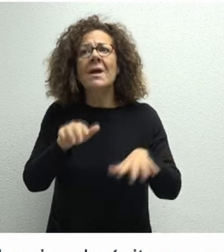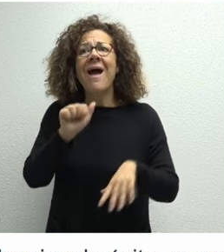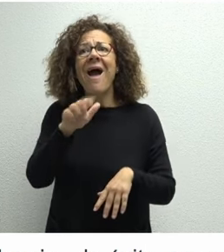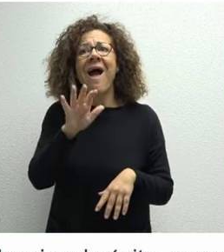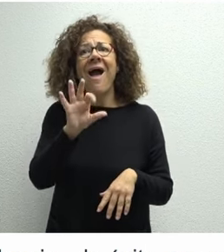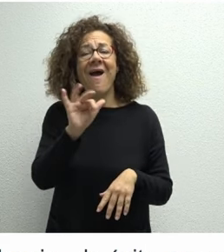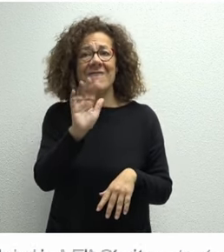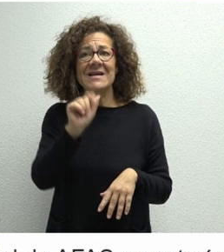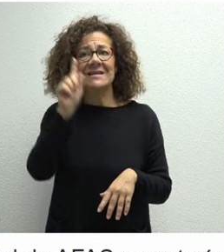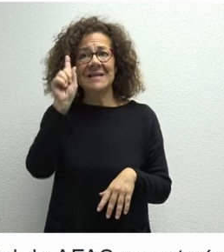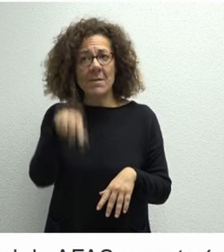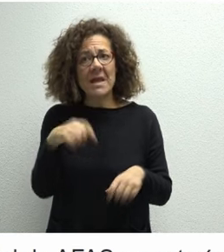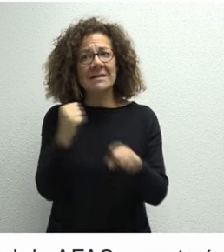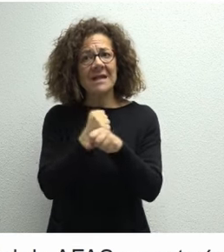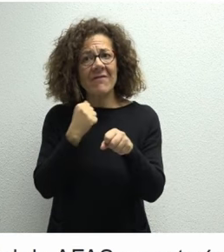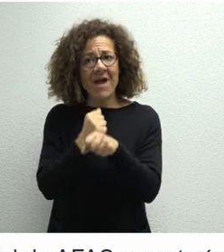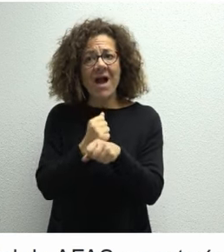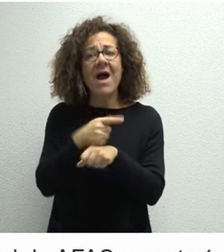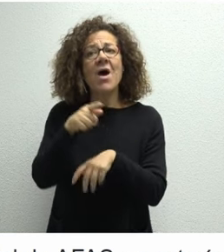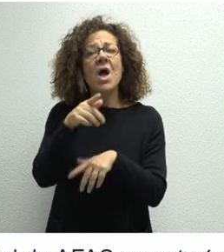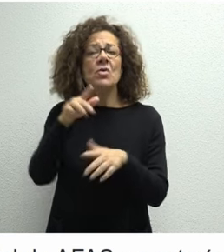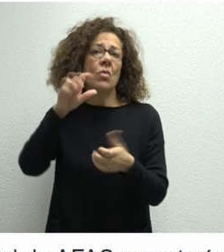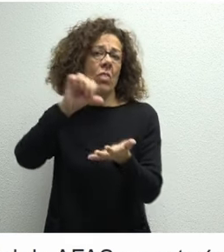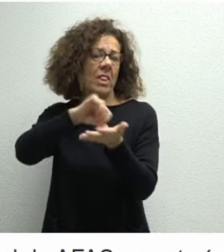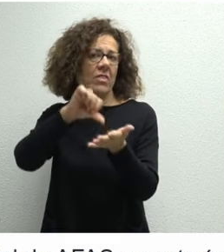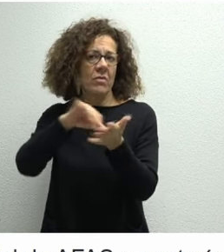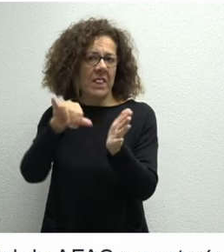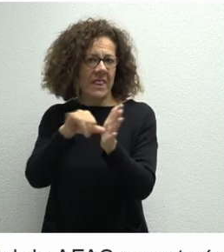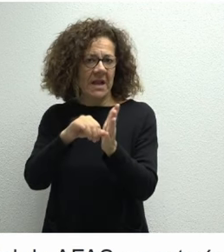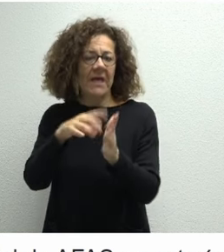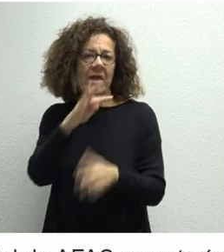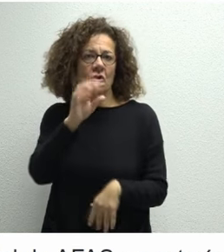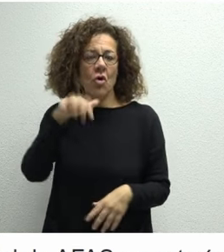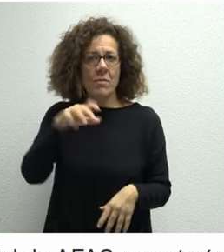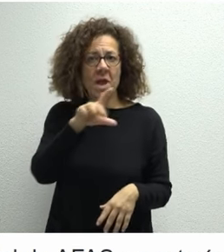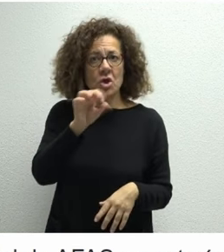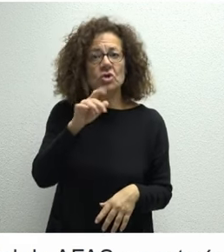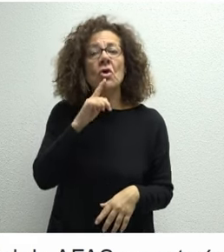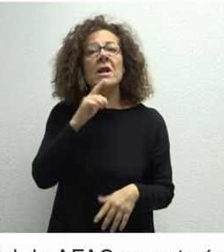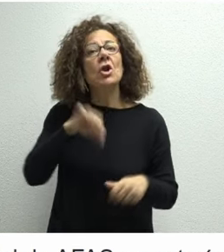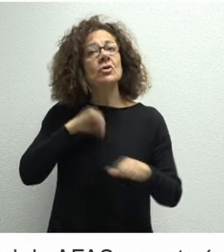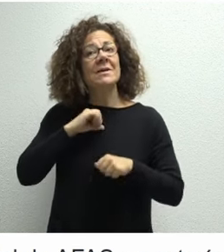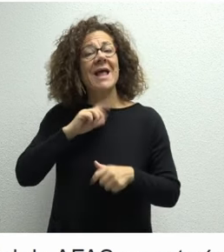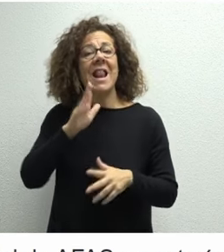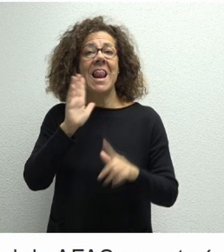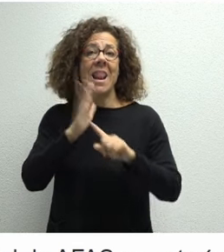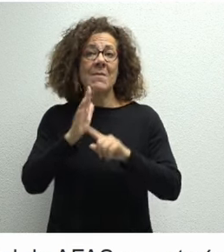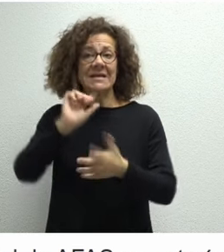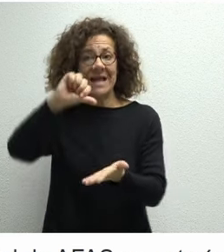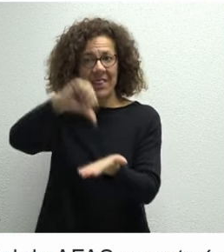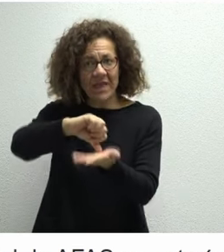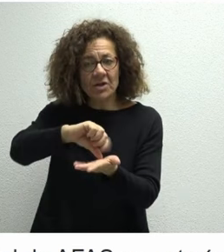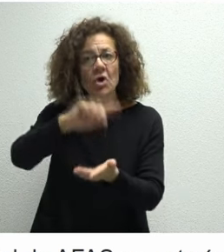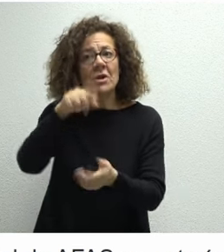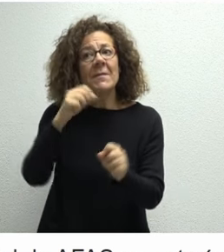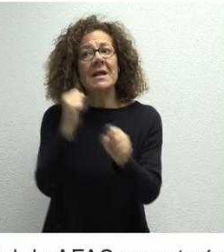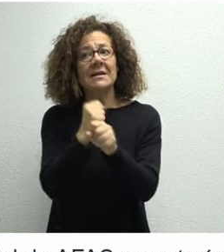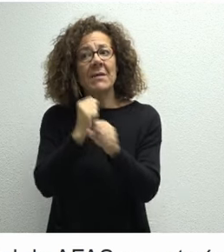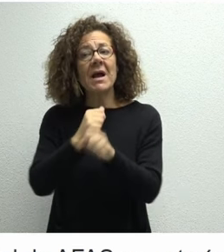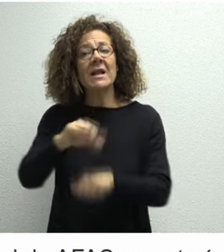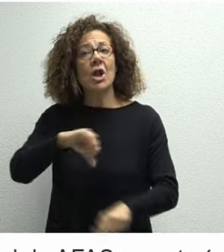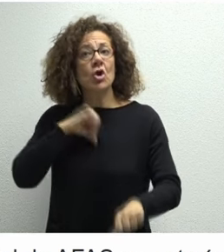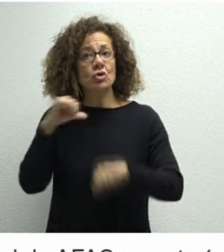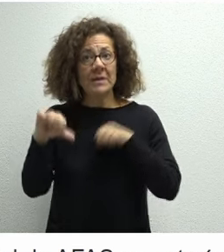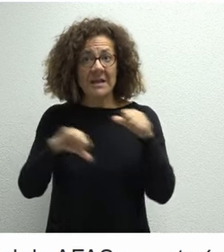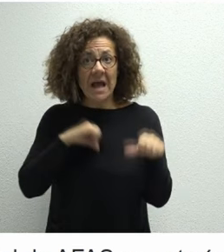también trabaja en alcazar de San Juan que es una localidad cercana a tomelloso en el hospital la Mancha centro trabaja en el hospital